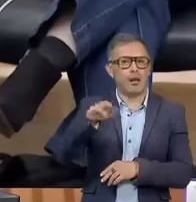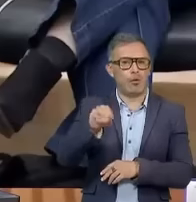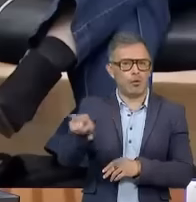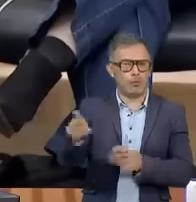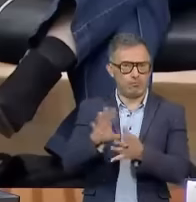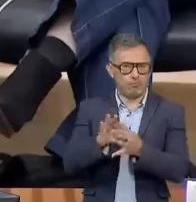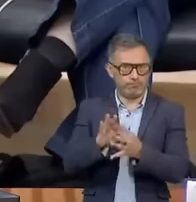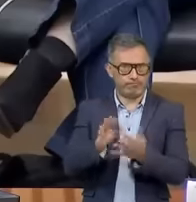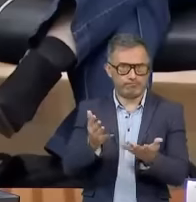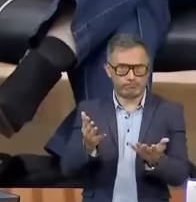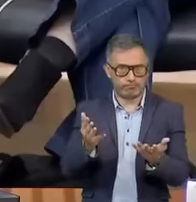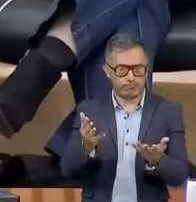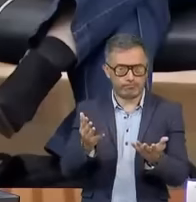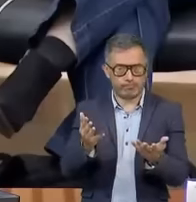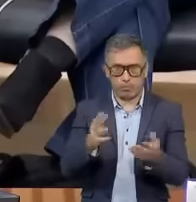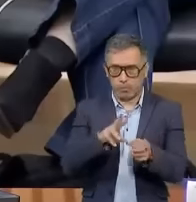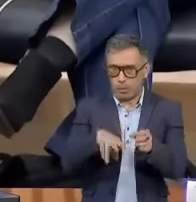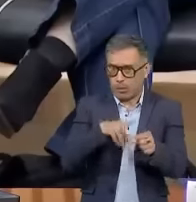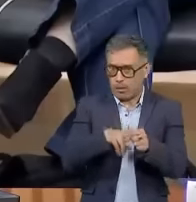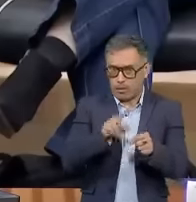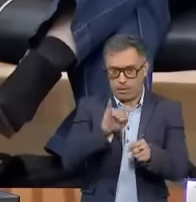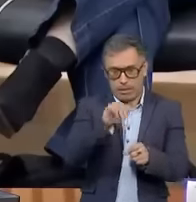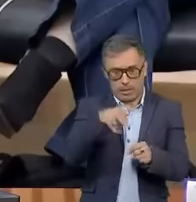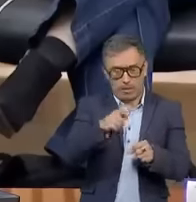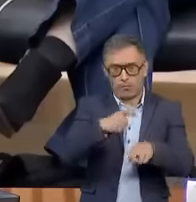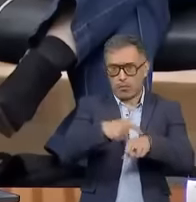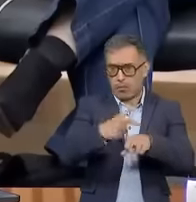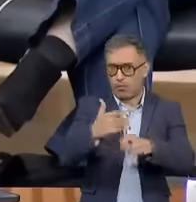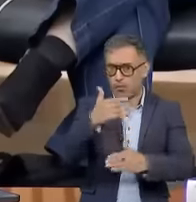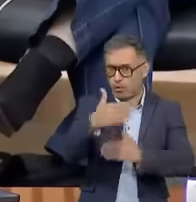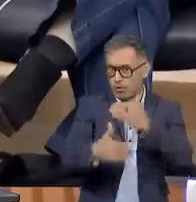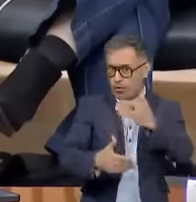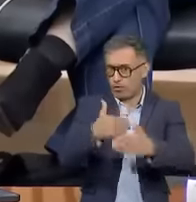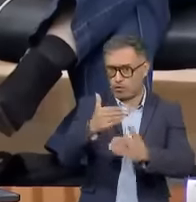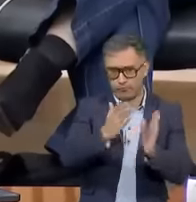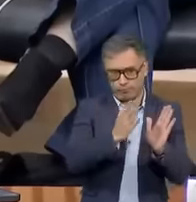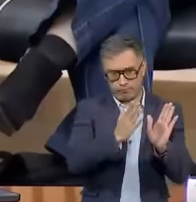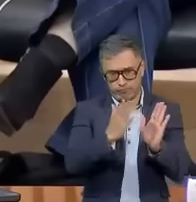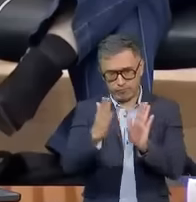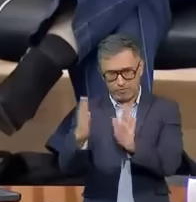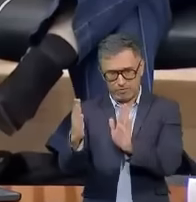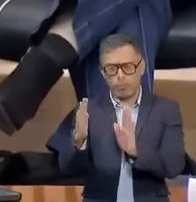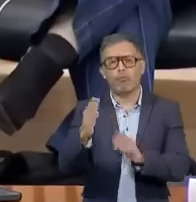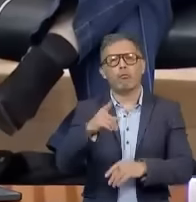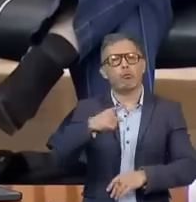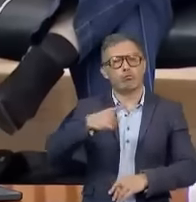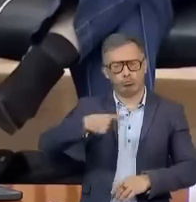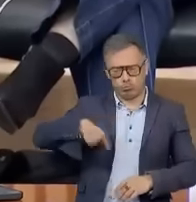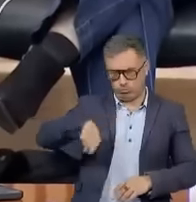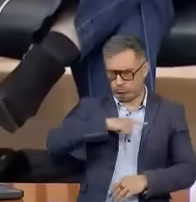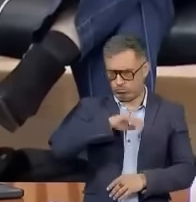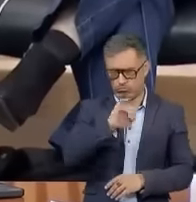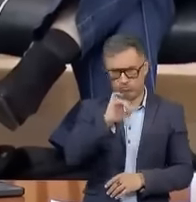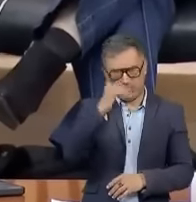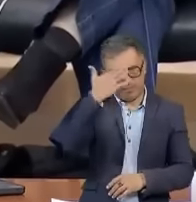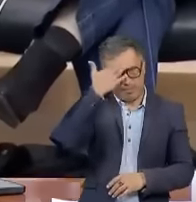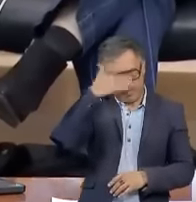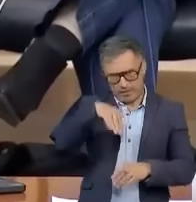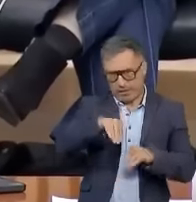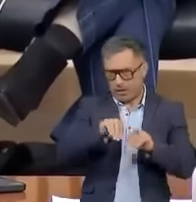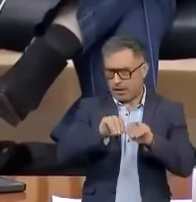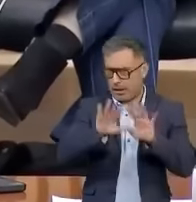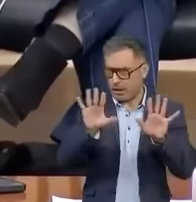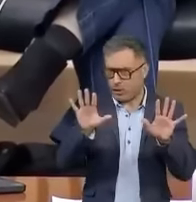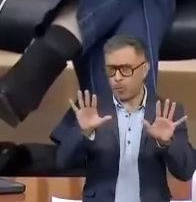Naranjo hay un proceso aquí en el Instituto Nacional electoral por supuesto que nosotros tenemos Claro que va a ser el mismo que